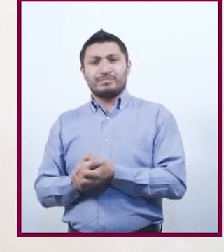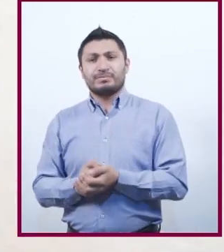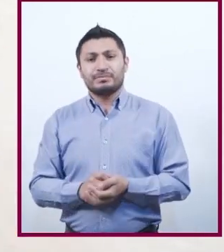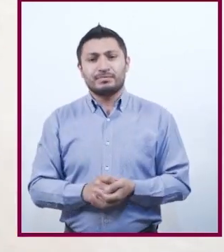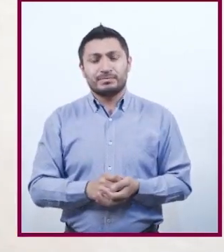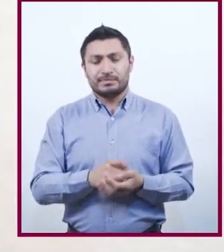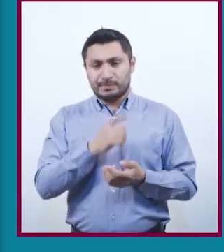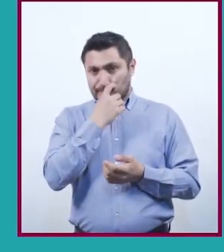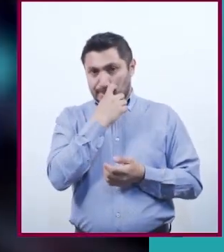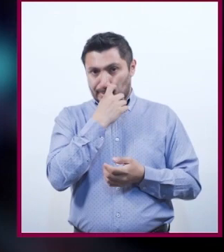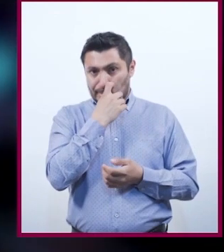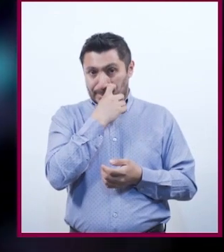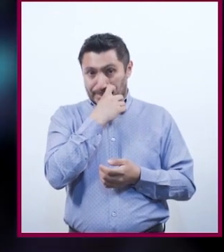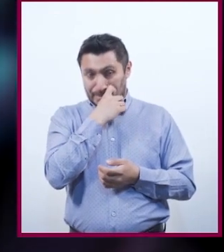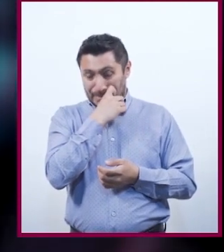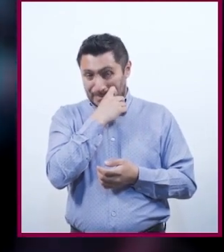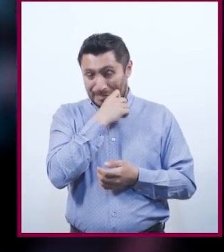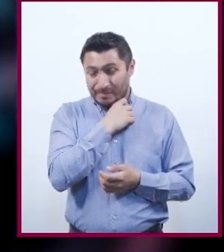seguridad israelíes.